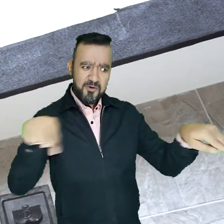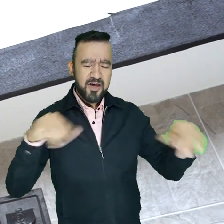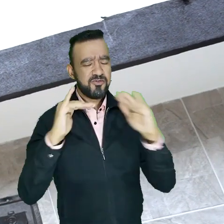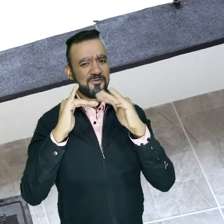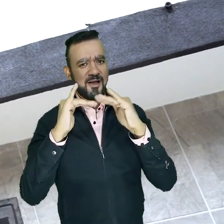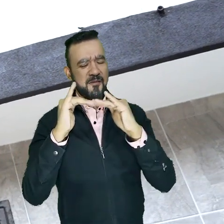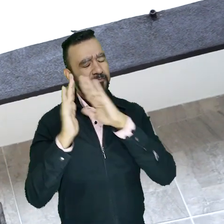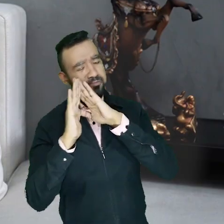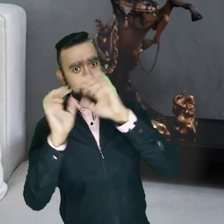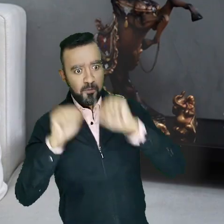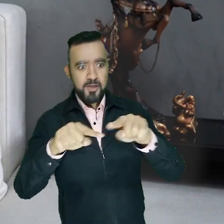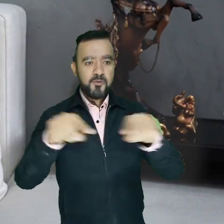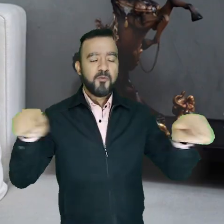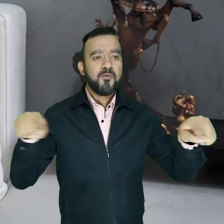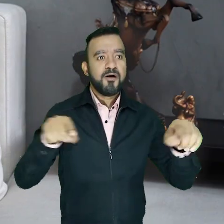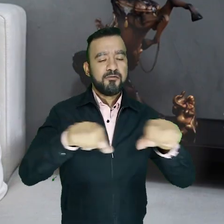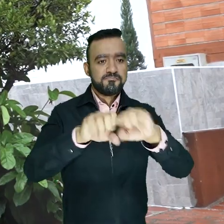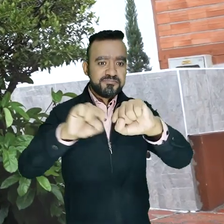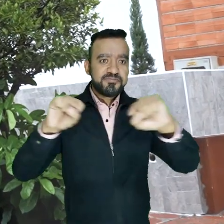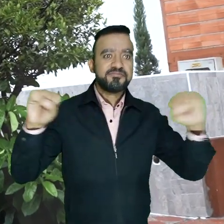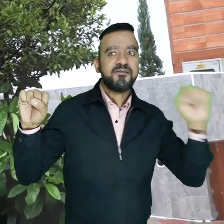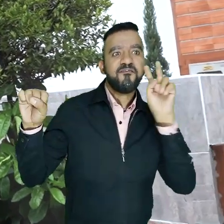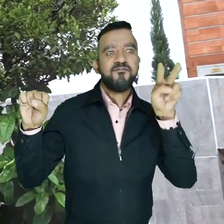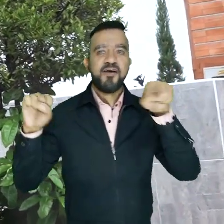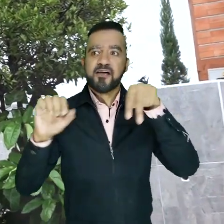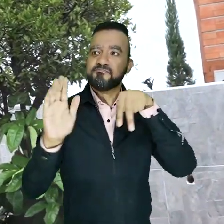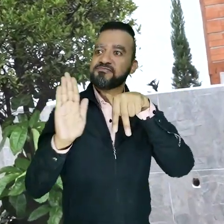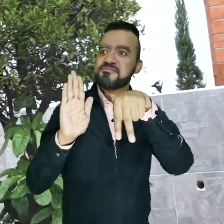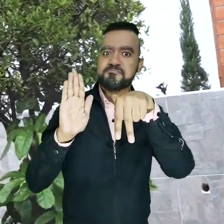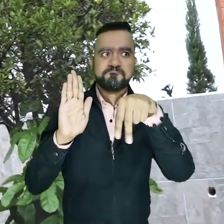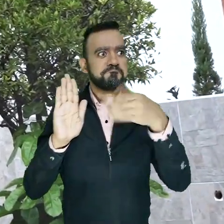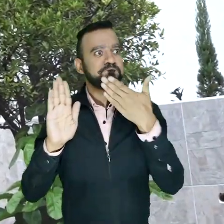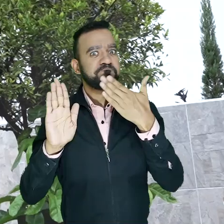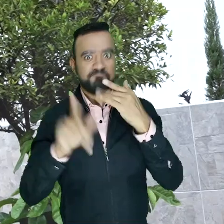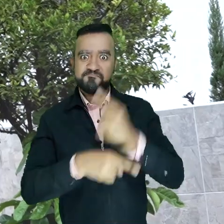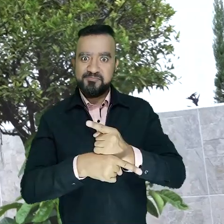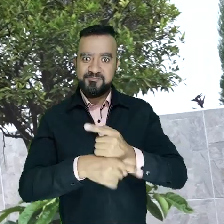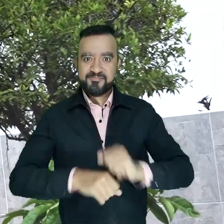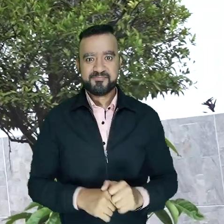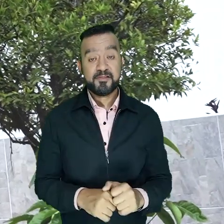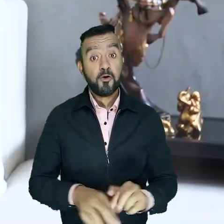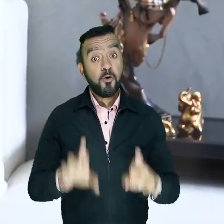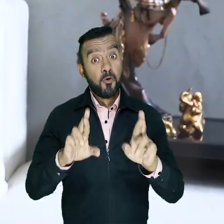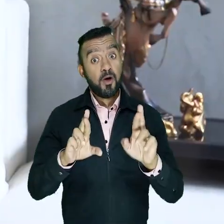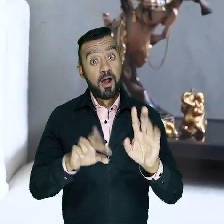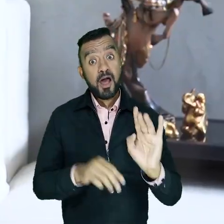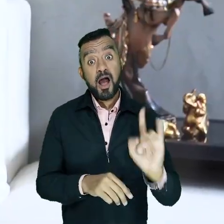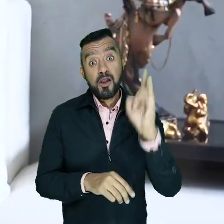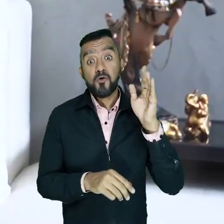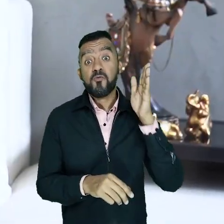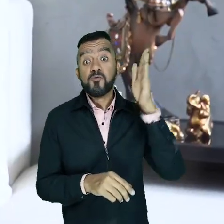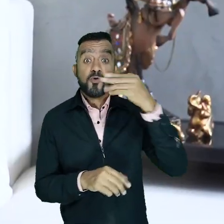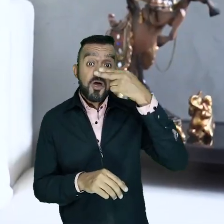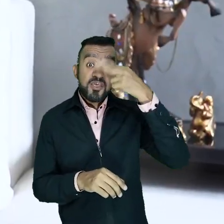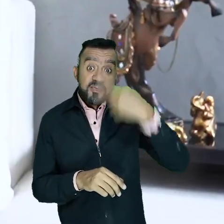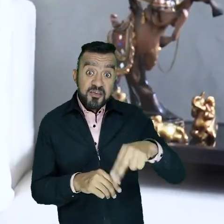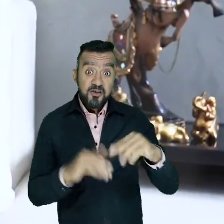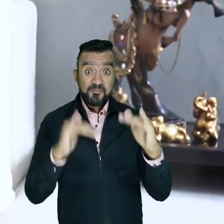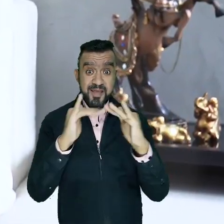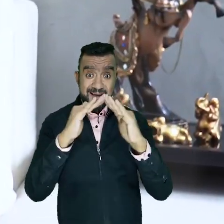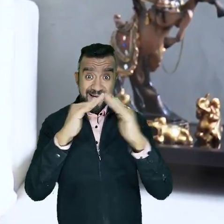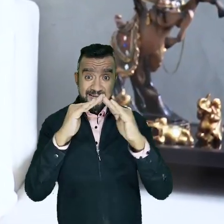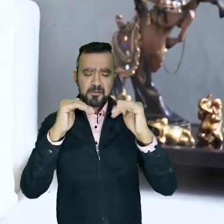pieza mía por el balconcito, eso es una elegancia. Visualizo aquí que el día de mañana mis hijos puedan construir esto. Y al menos